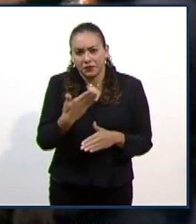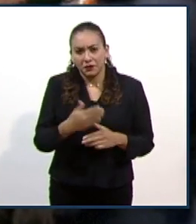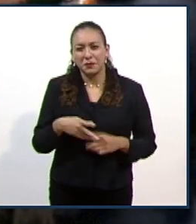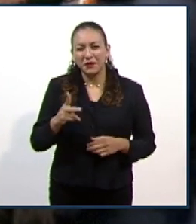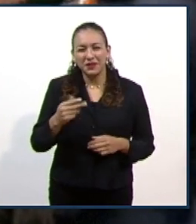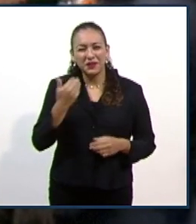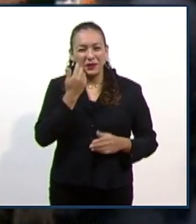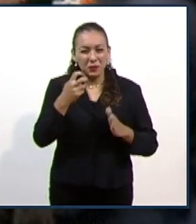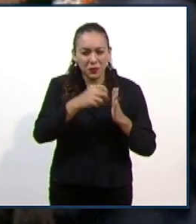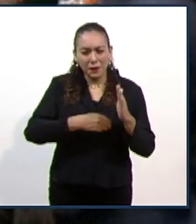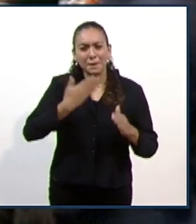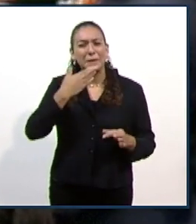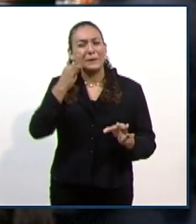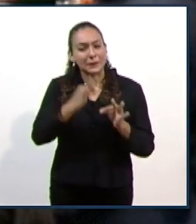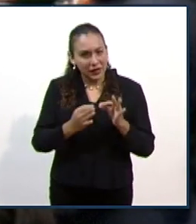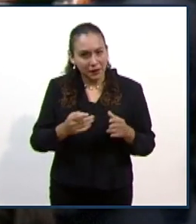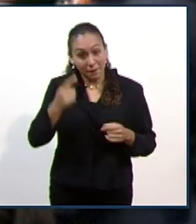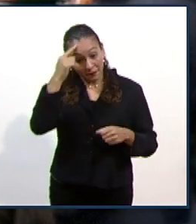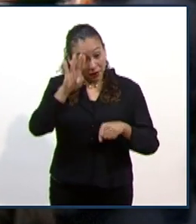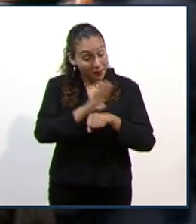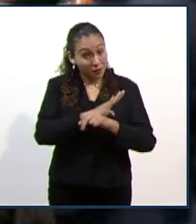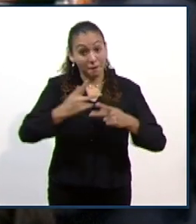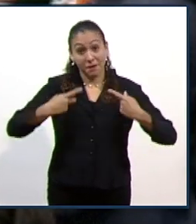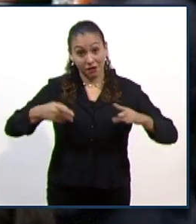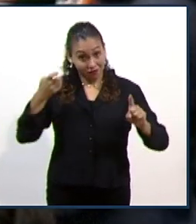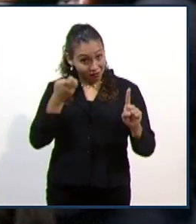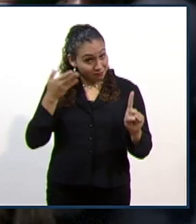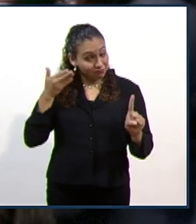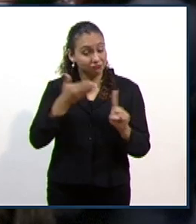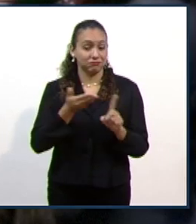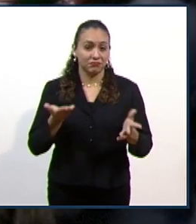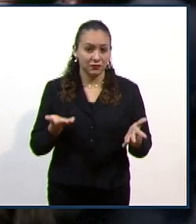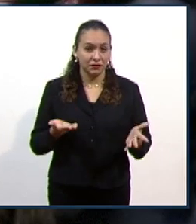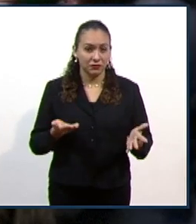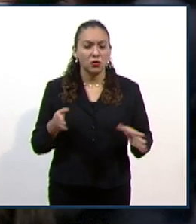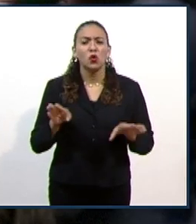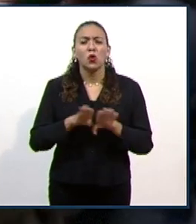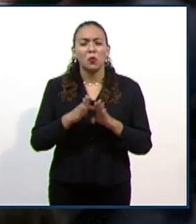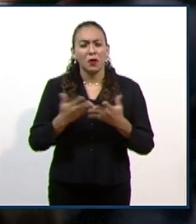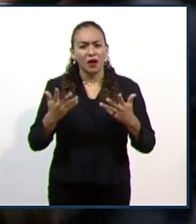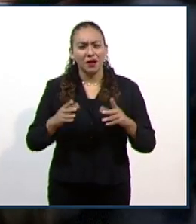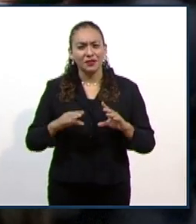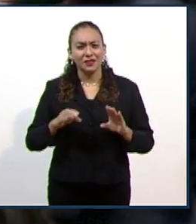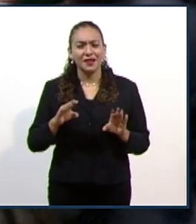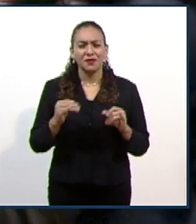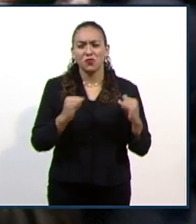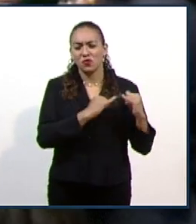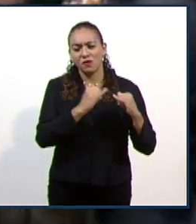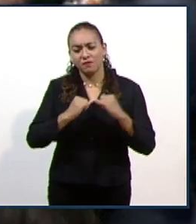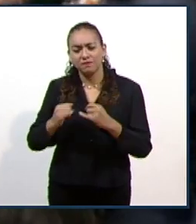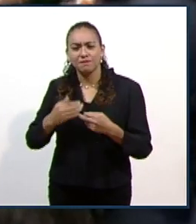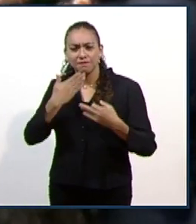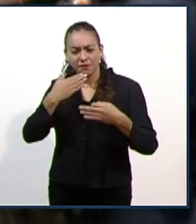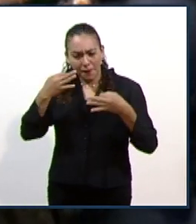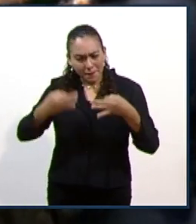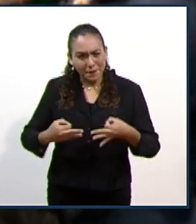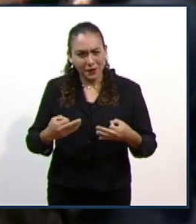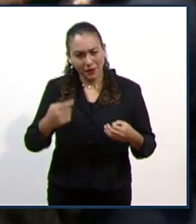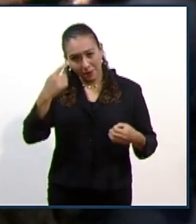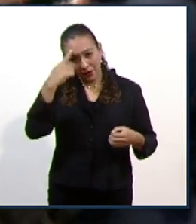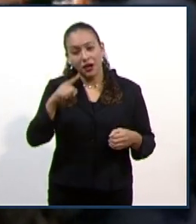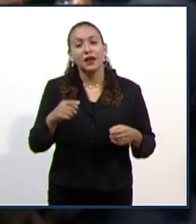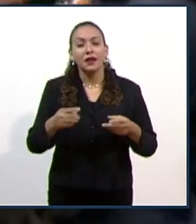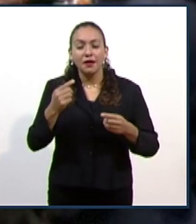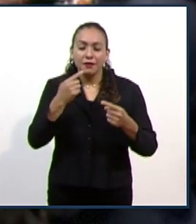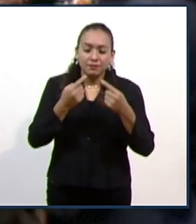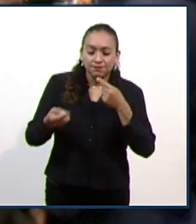y efectivos y también disuasivos, con un sistema de justicia reforzado a partir del